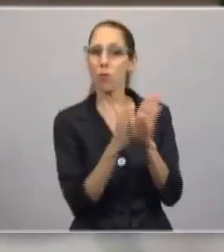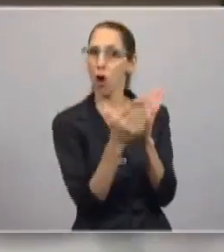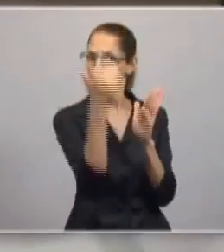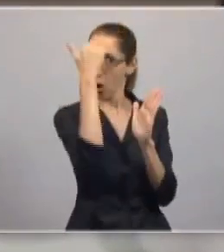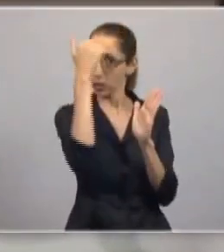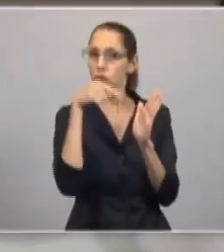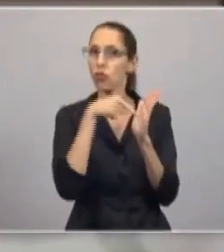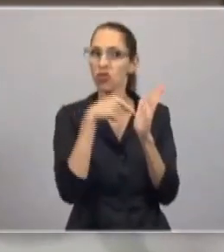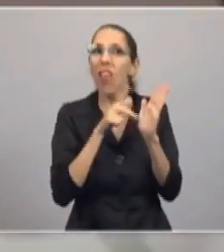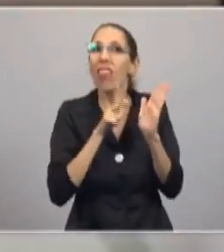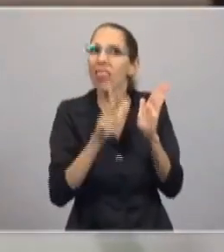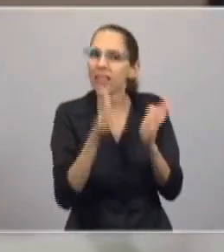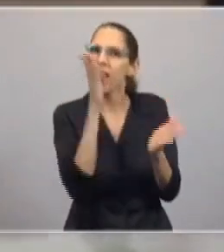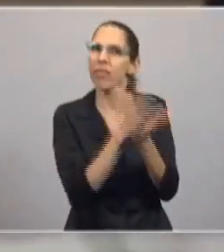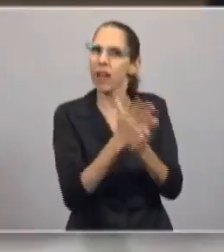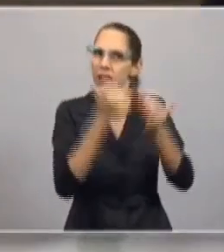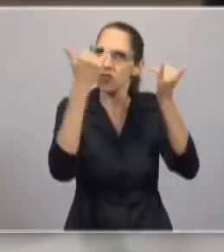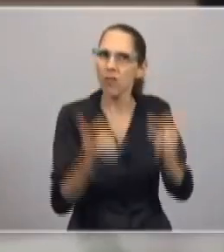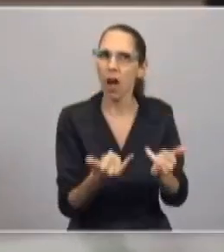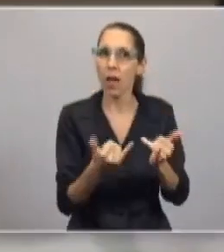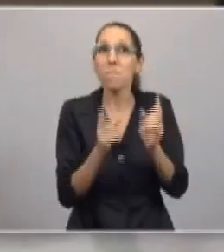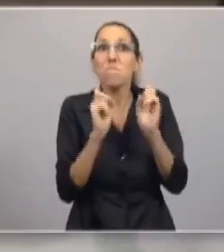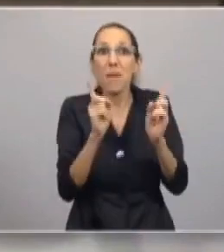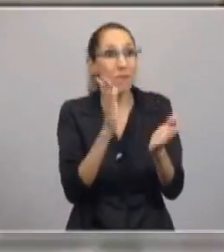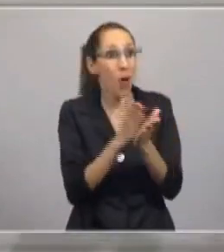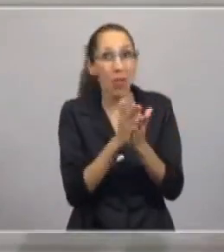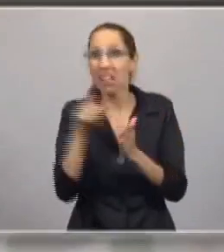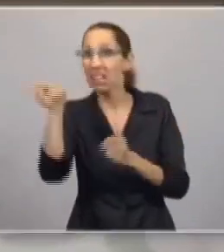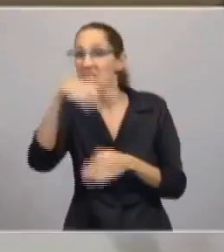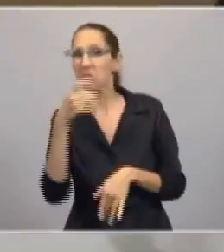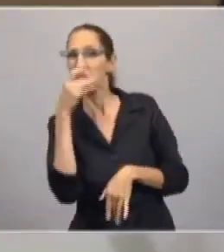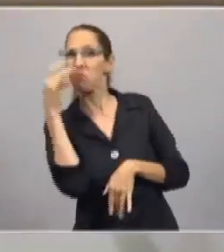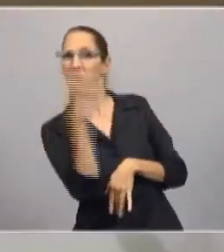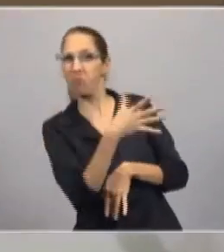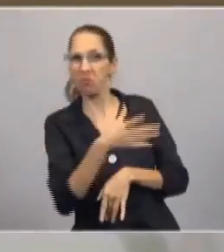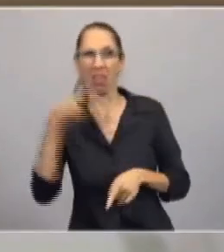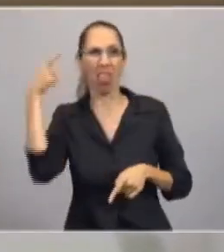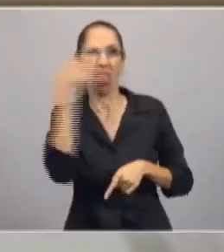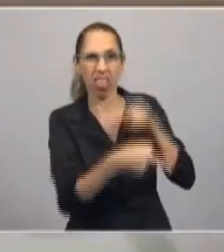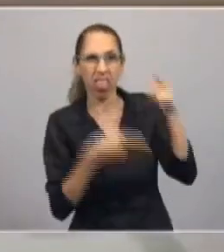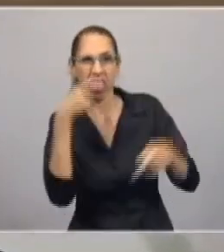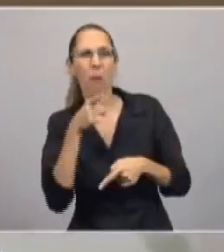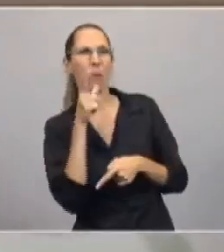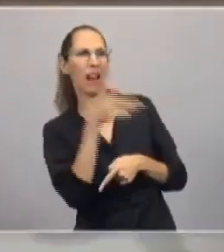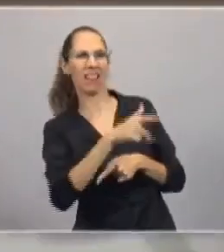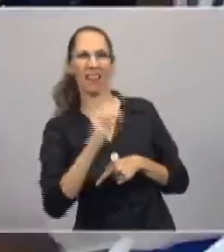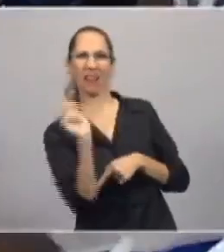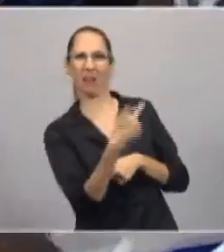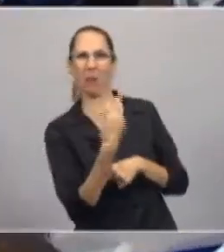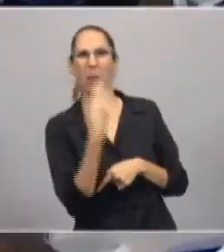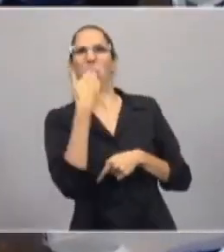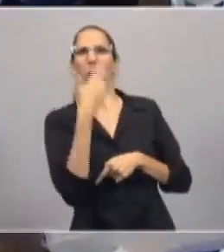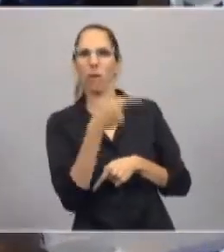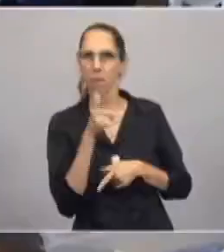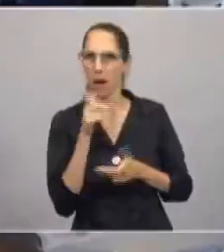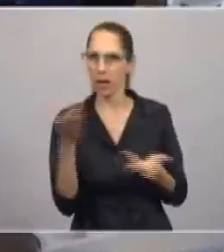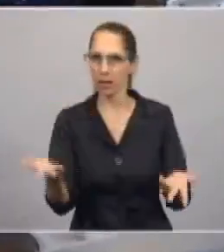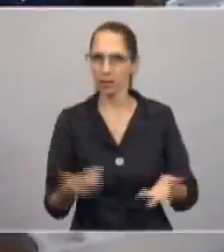derechos, los mismos derechos que a veces parece que desprecian, atacan y ridiculizan.